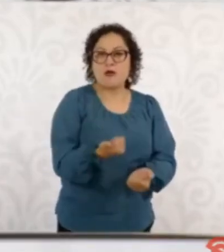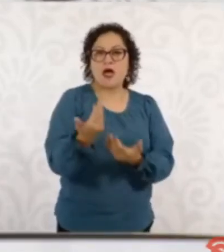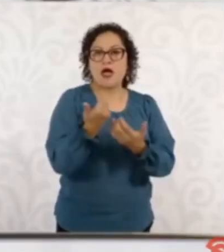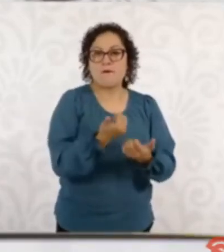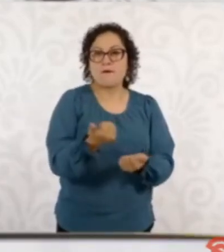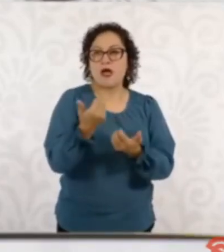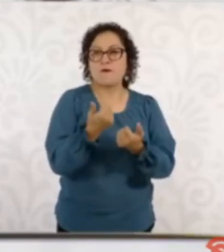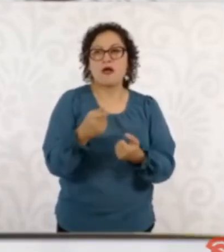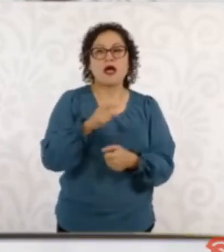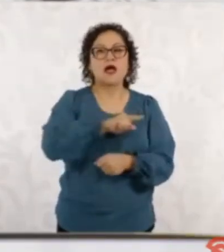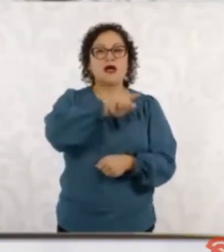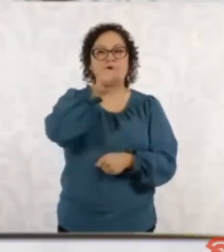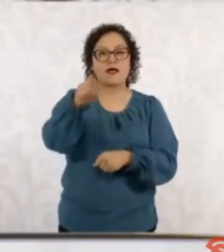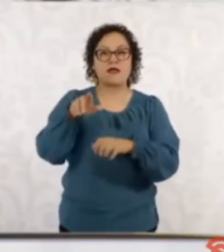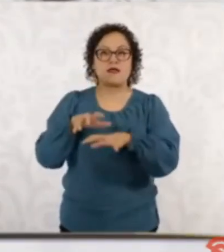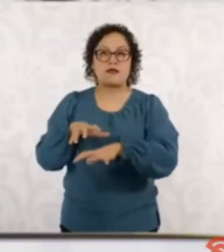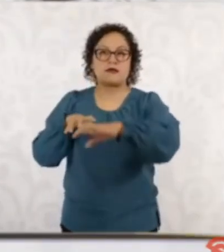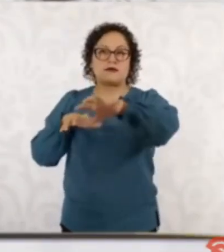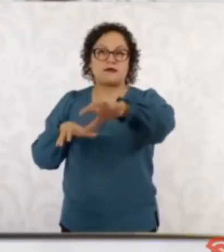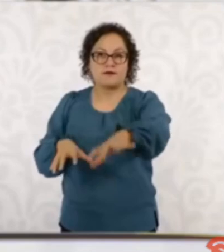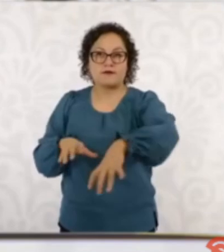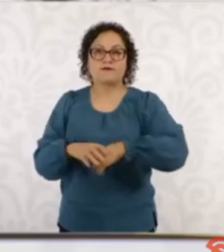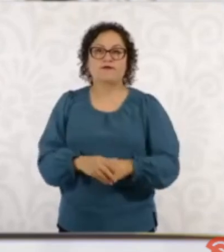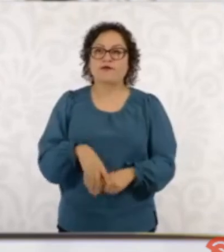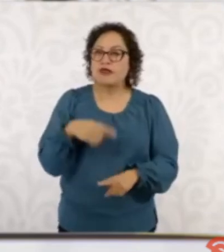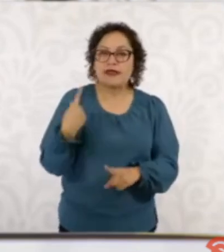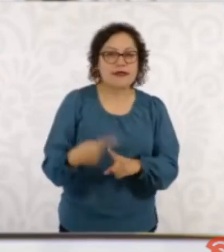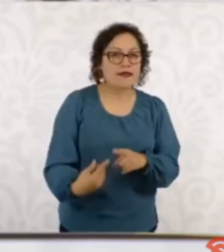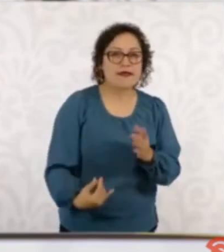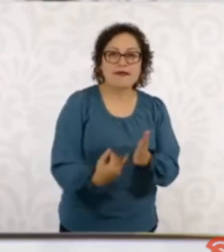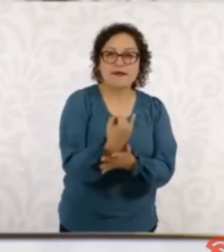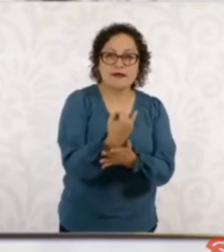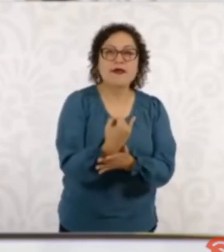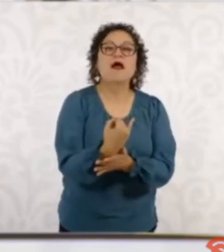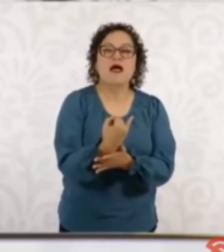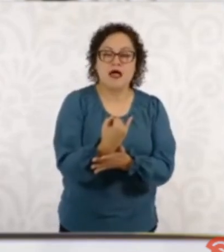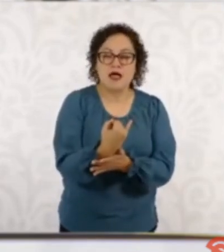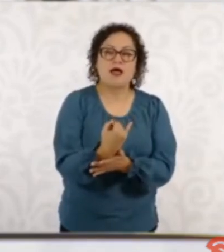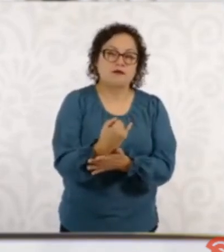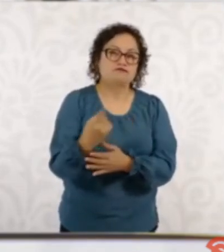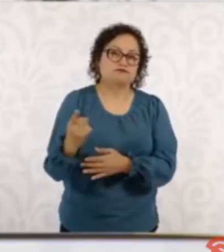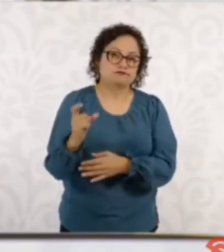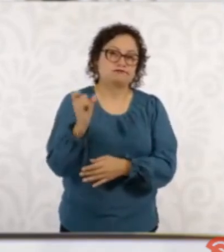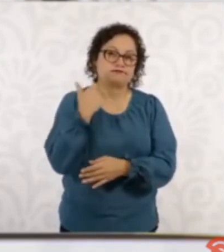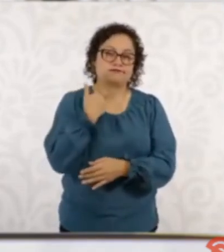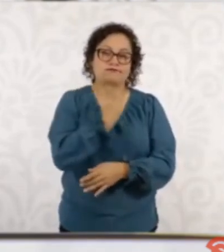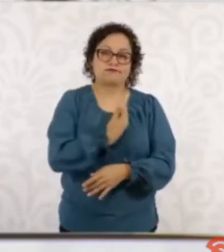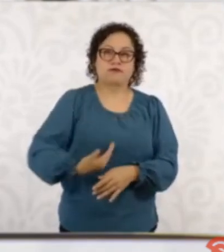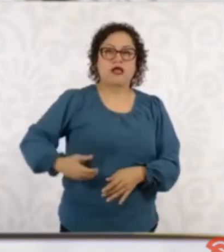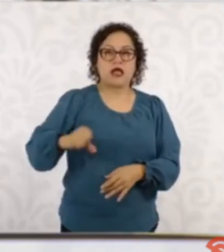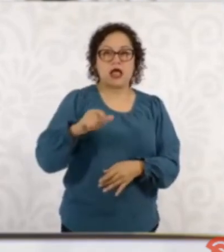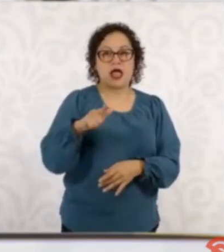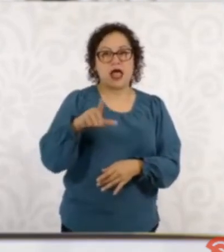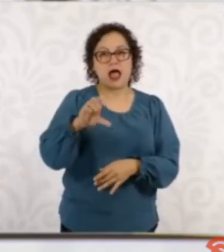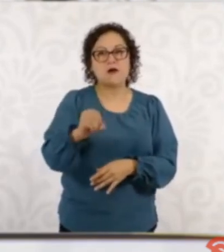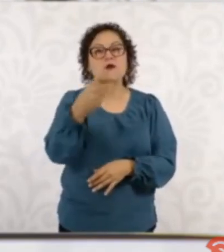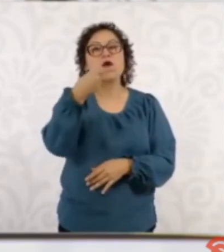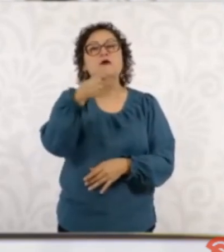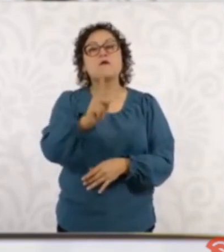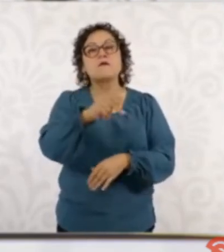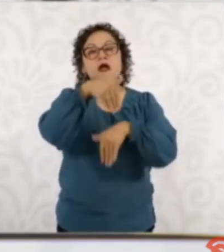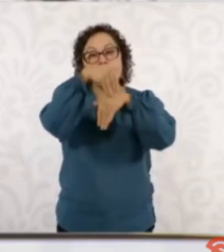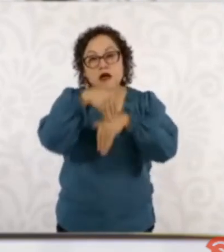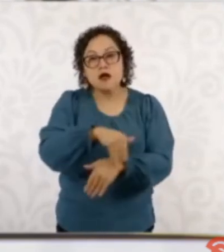pones, que hace el presidente López Obrador basado en decisiones técnicas, porque ayer todavía se decía que había sido